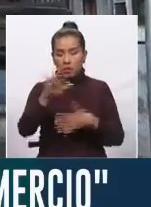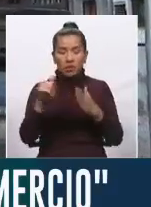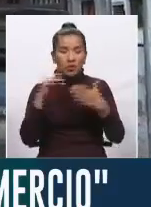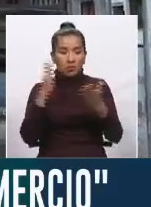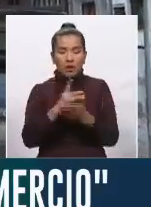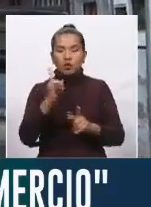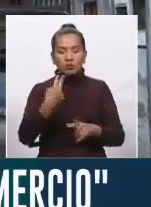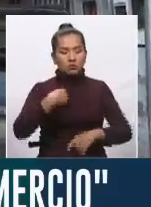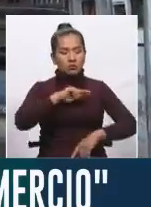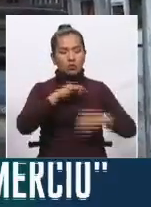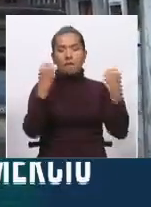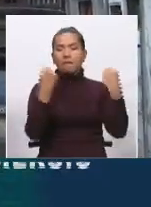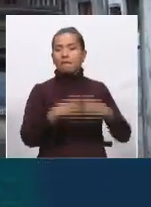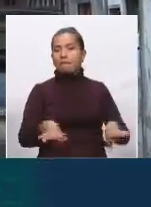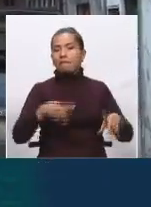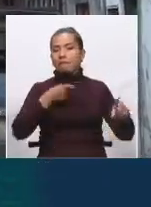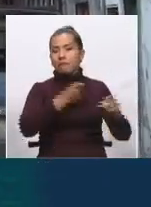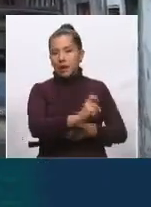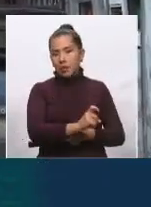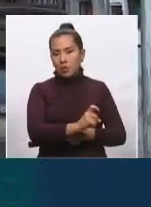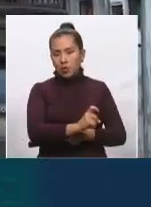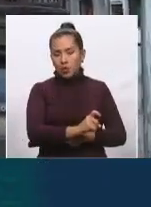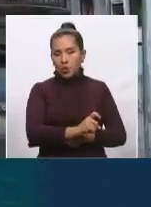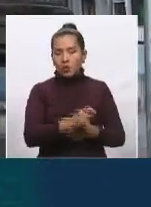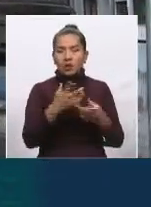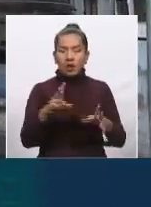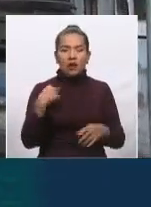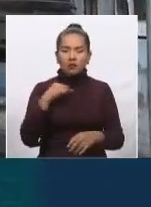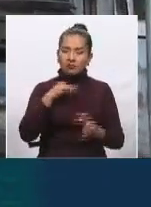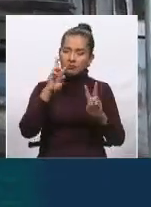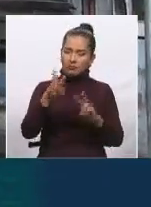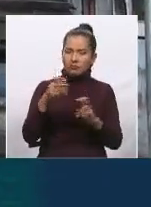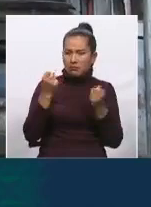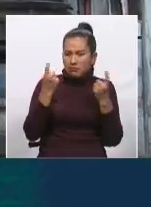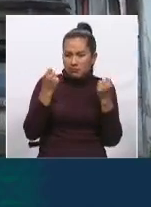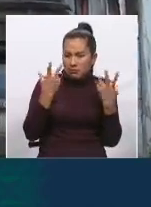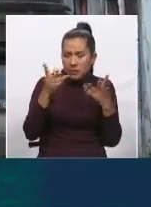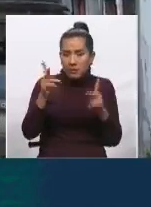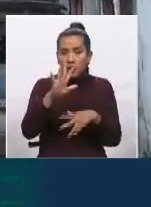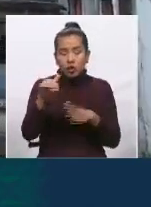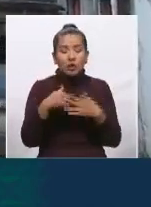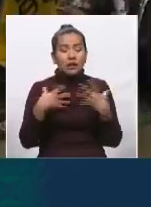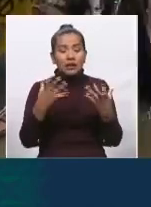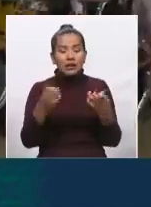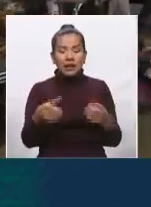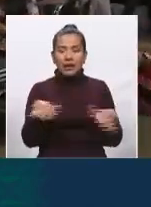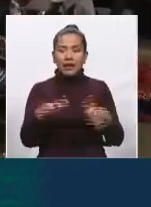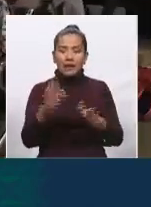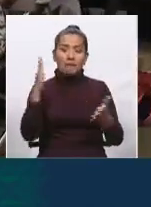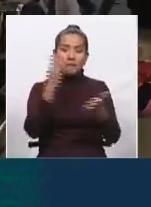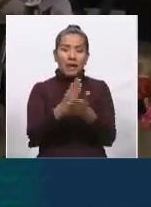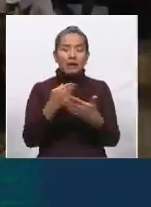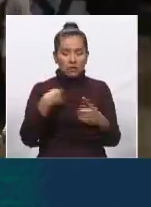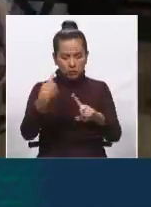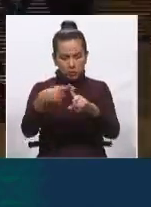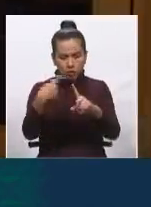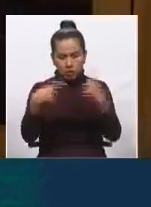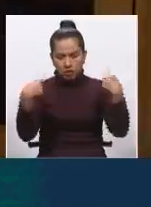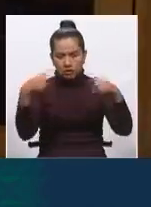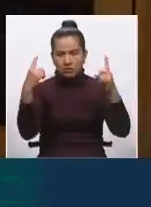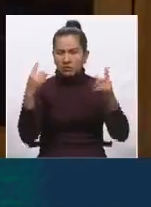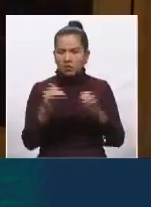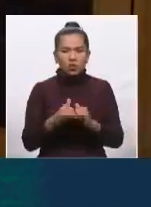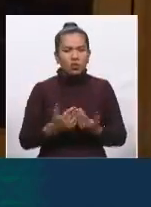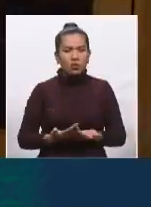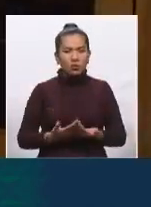es perjudicar. Yo no entiendo a la gente que dice vamos a hacer que el paro sea exitoso. ¿Qué éxito va a tener un paro? ¿A quién